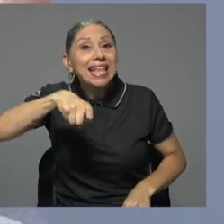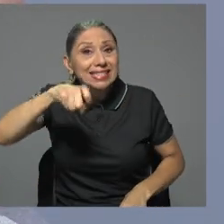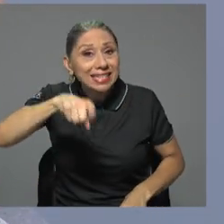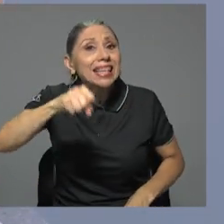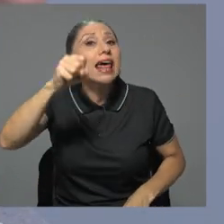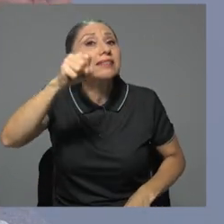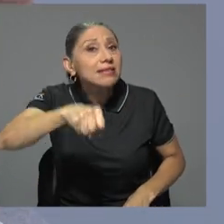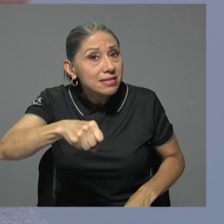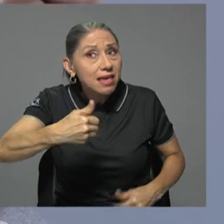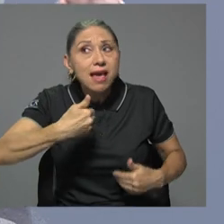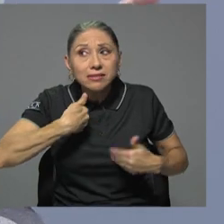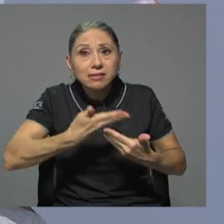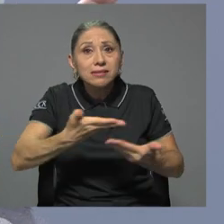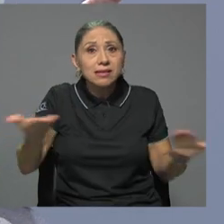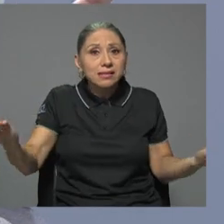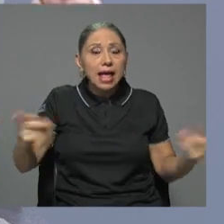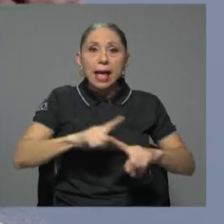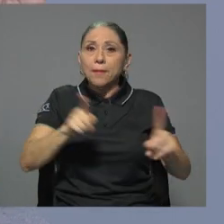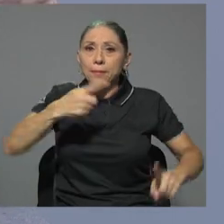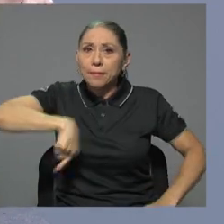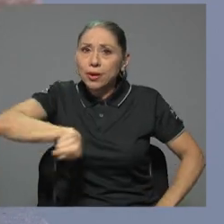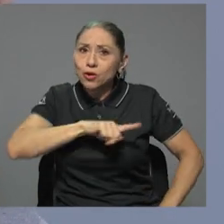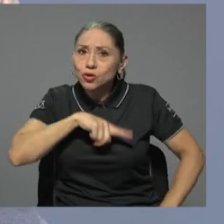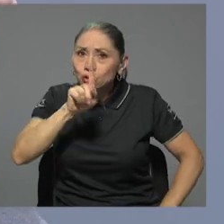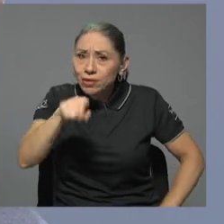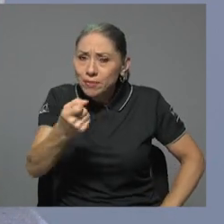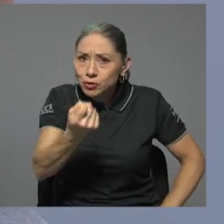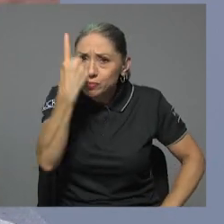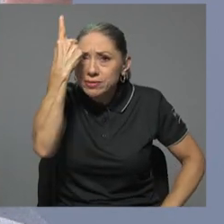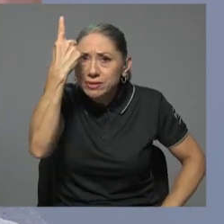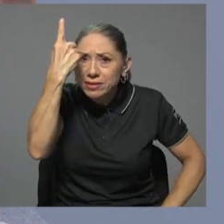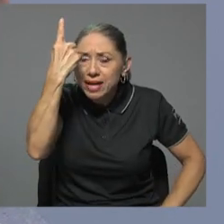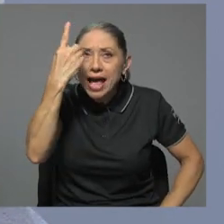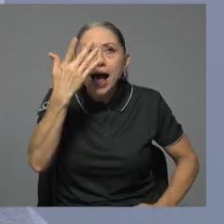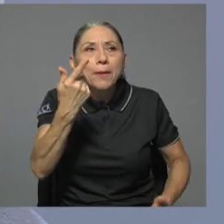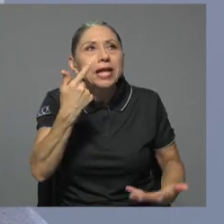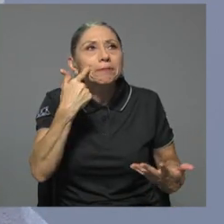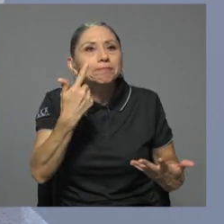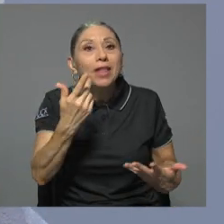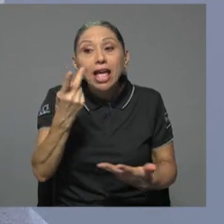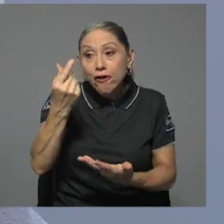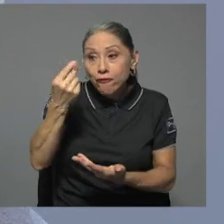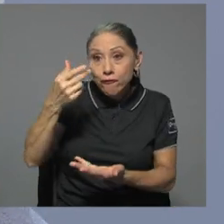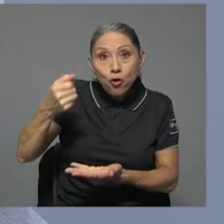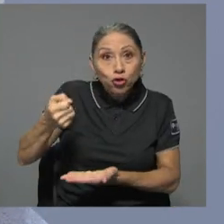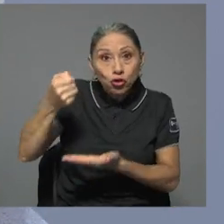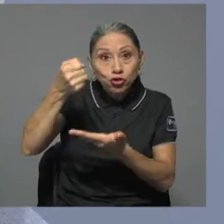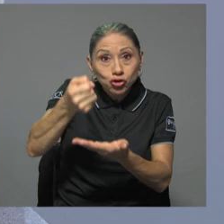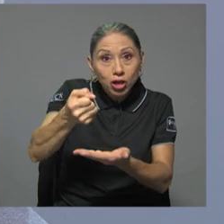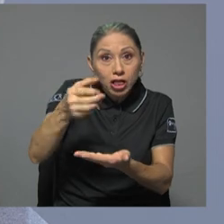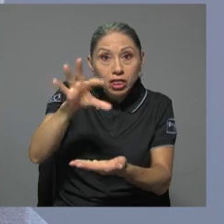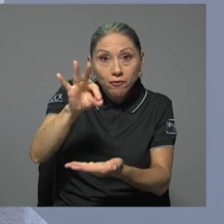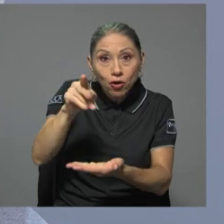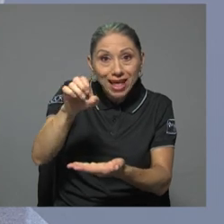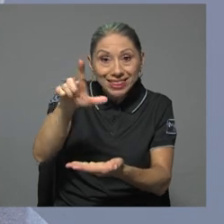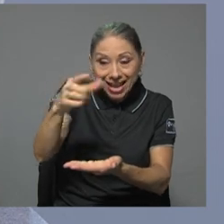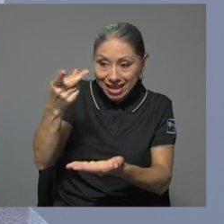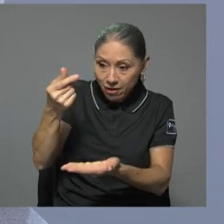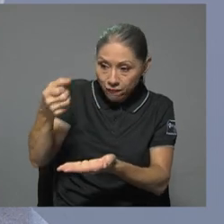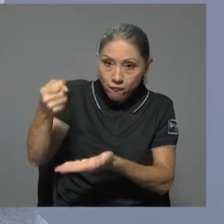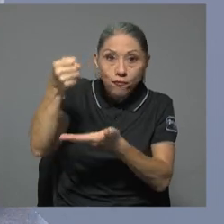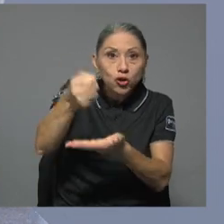pero no tengamos claro que no es saber que los fondos de fonatel deben atender las